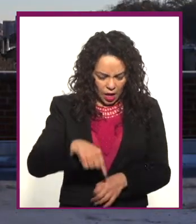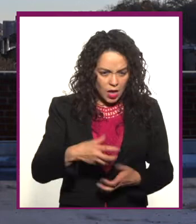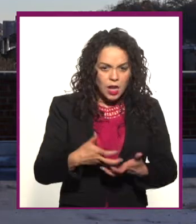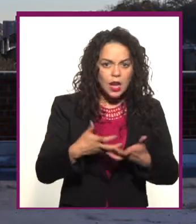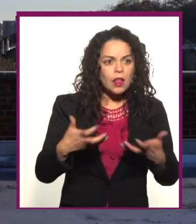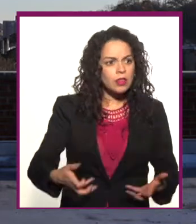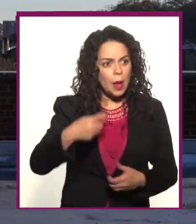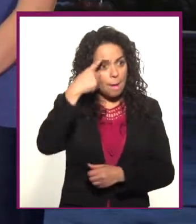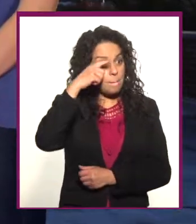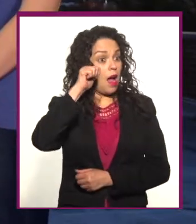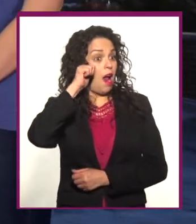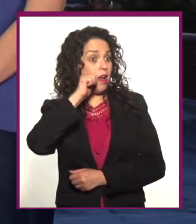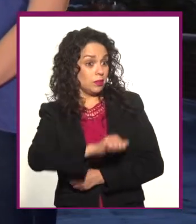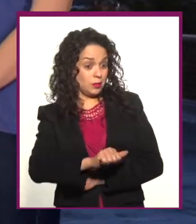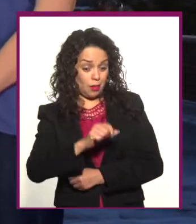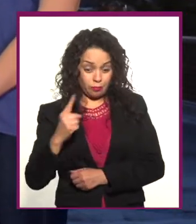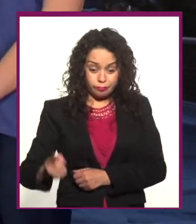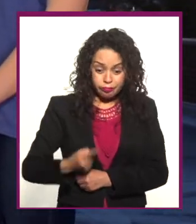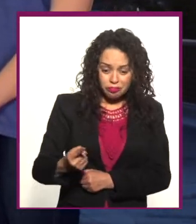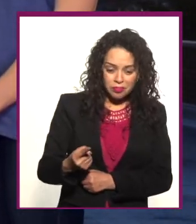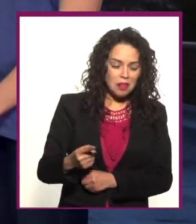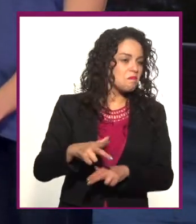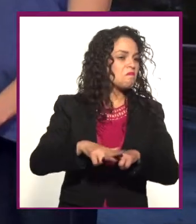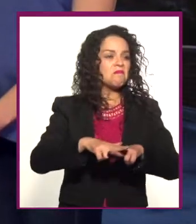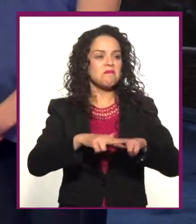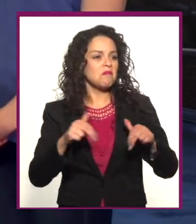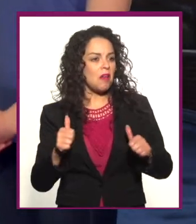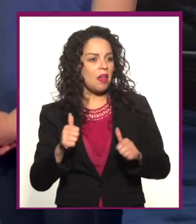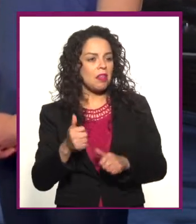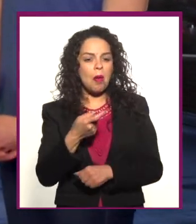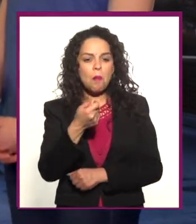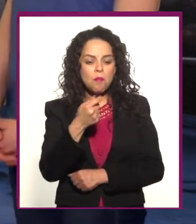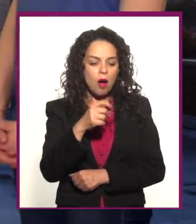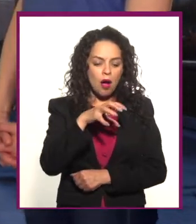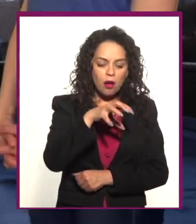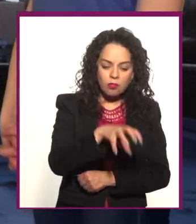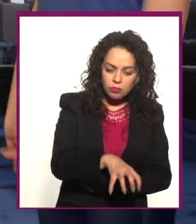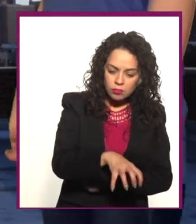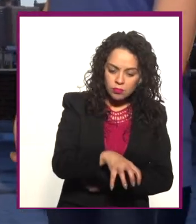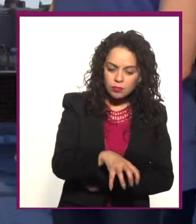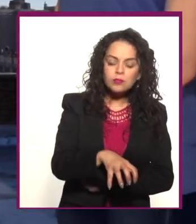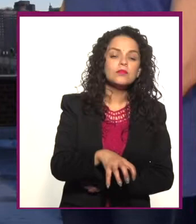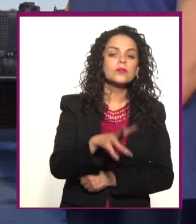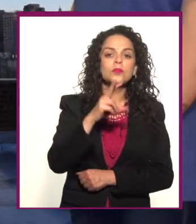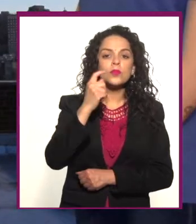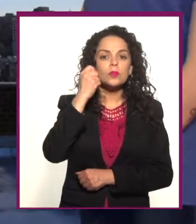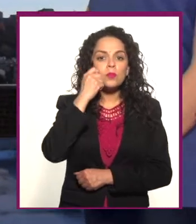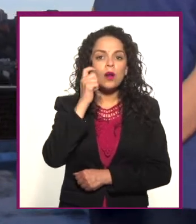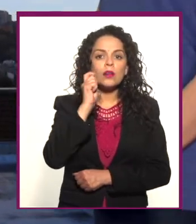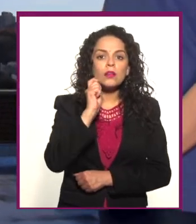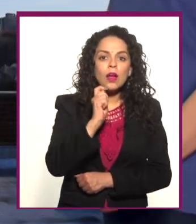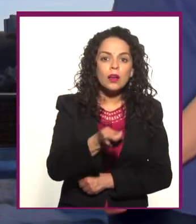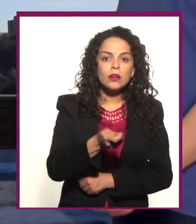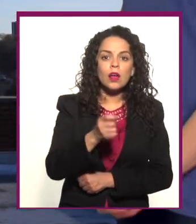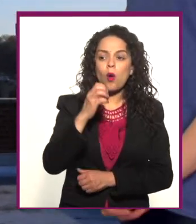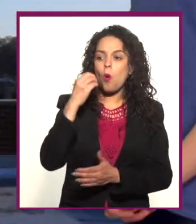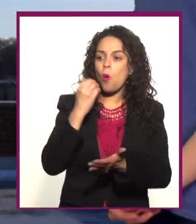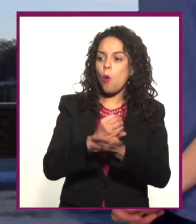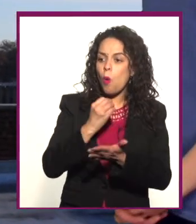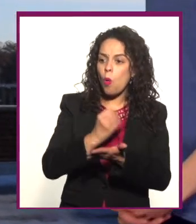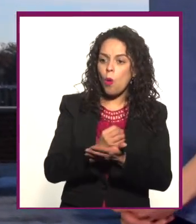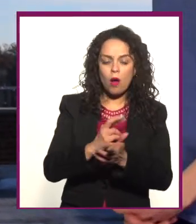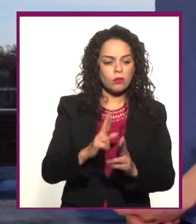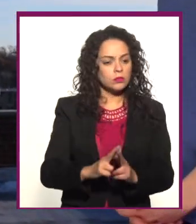tierra? Nada es para siempre en la tierra. Solo un poco aquí. Aunque sea de jade se quiebra.